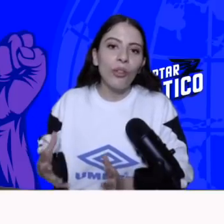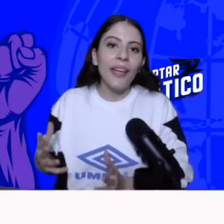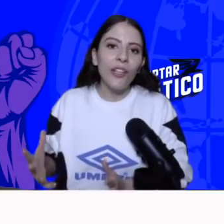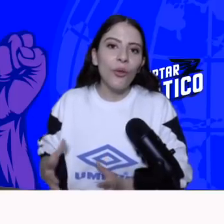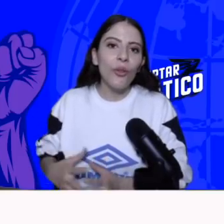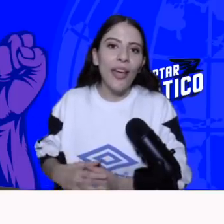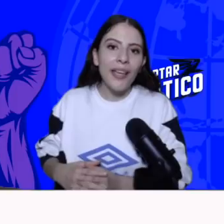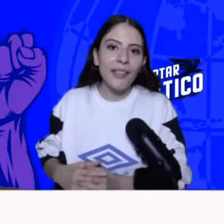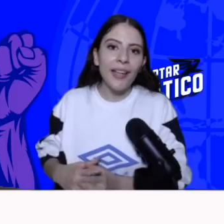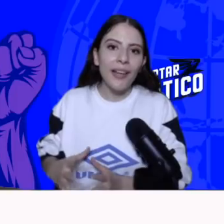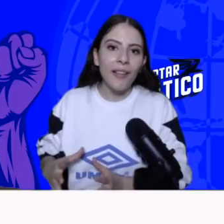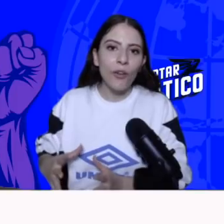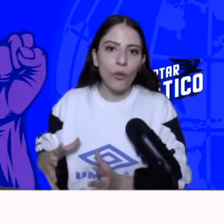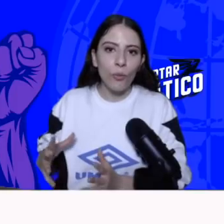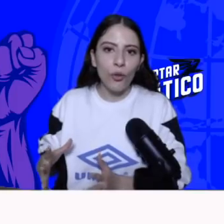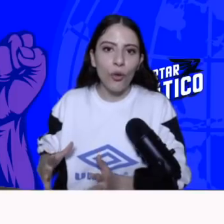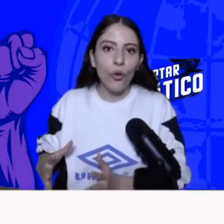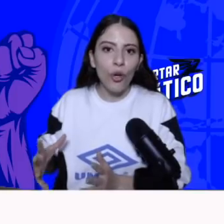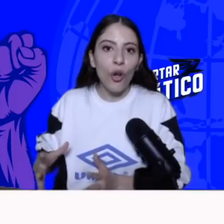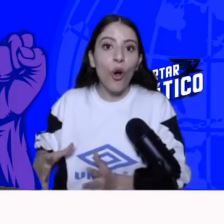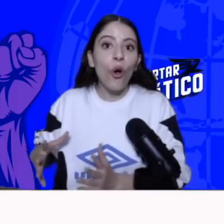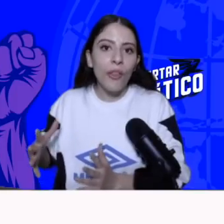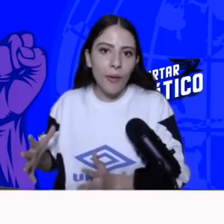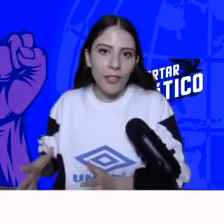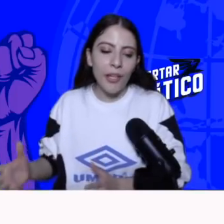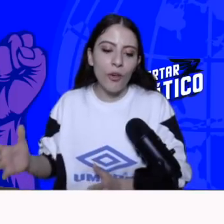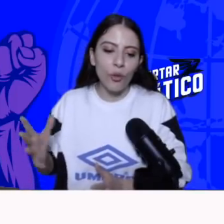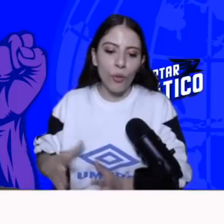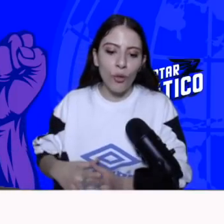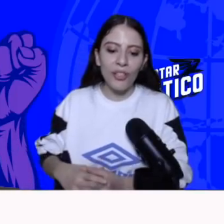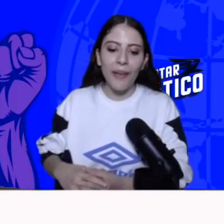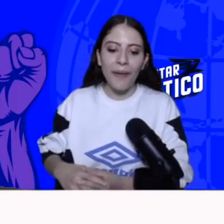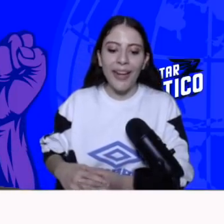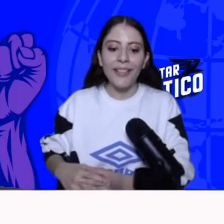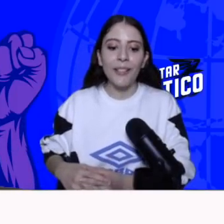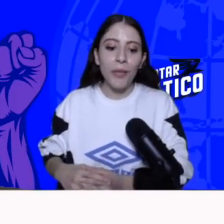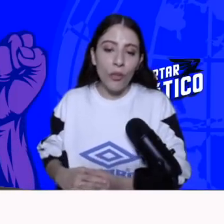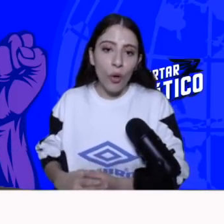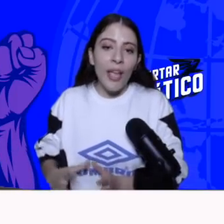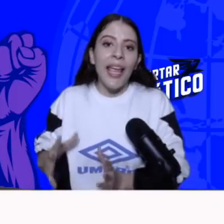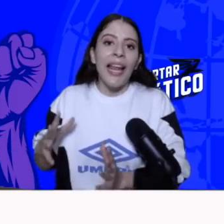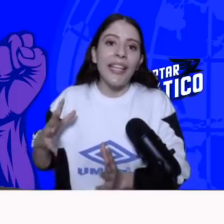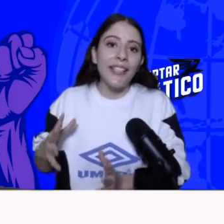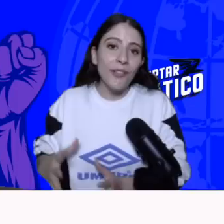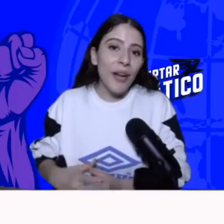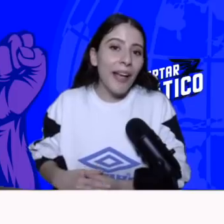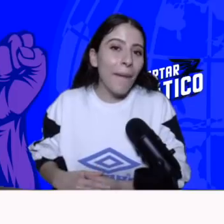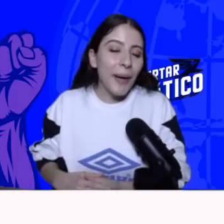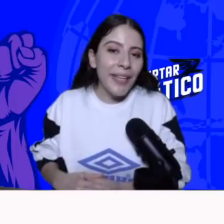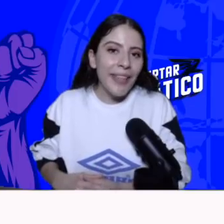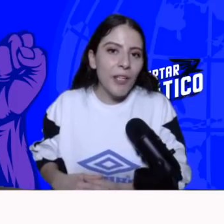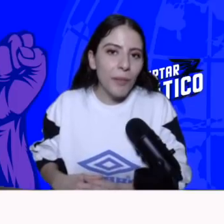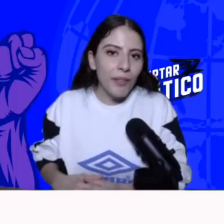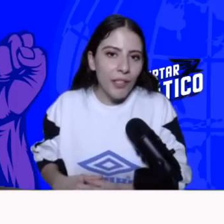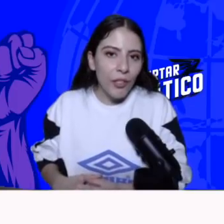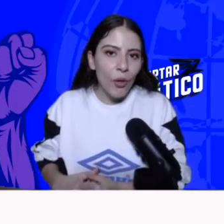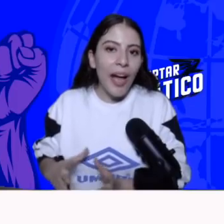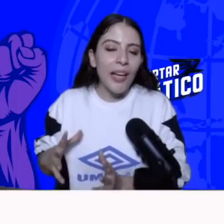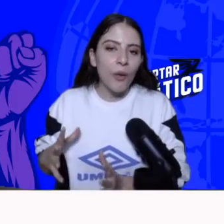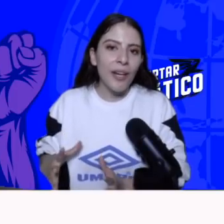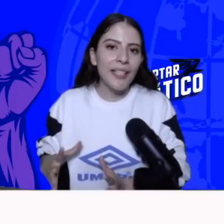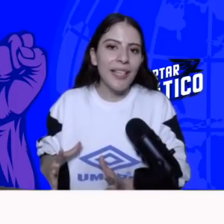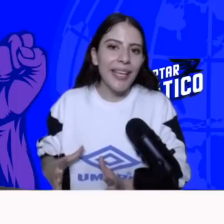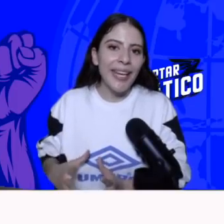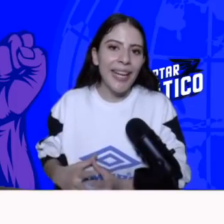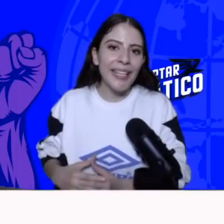y a encontrar toda esta red de corrupción con Odebrecht y los sobornos que había recibido. Le hicieron una campaña de desprestigio,